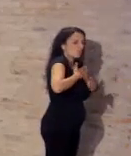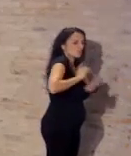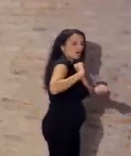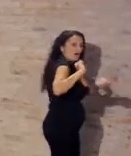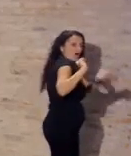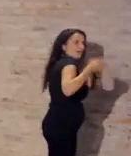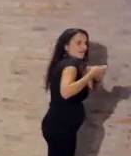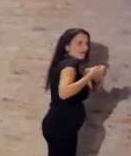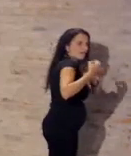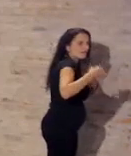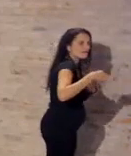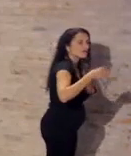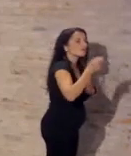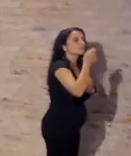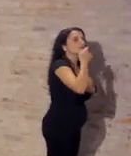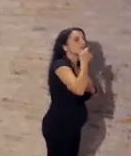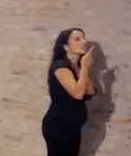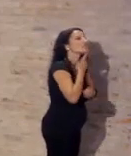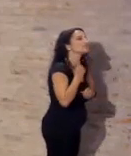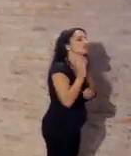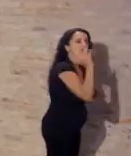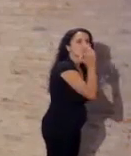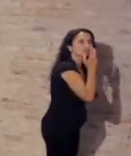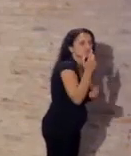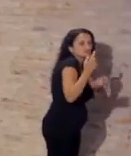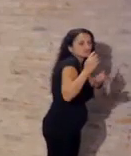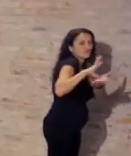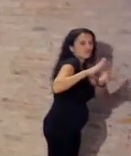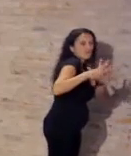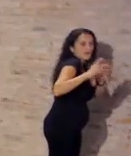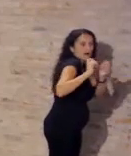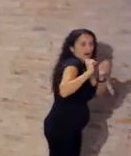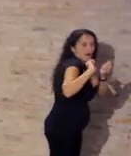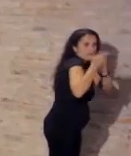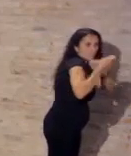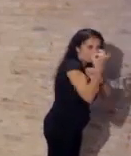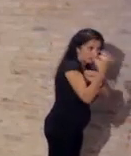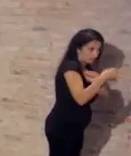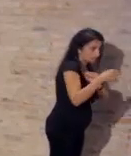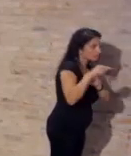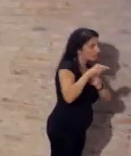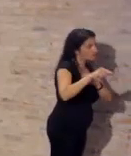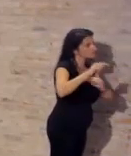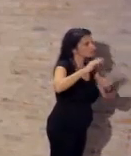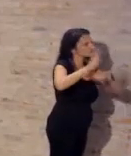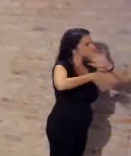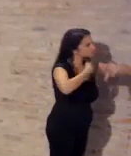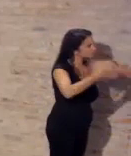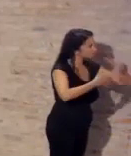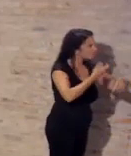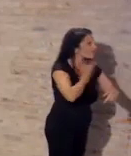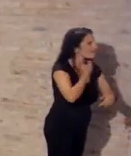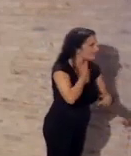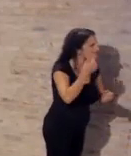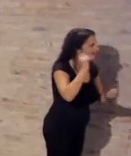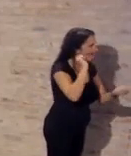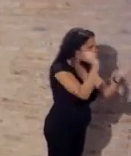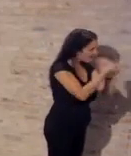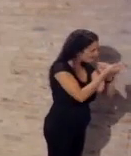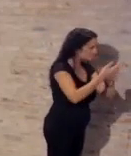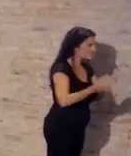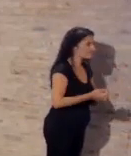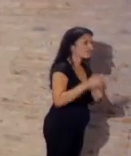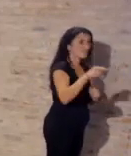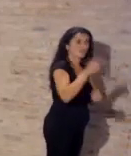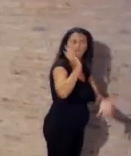habitar el deseo el placer el goce bueno esa es la gran Revolución que venimos a decirles y que es una violencia que